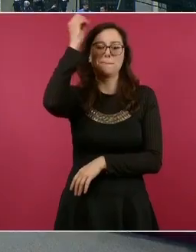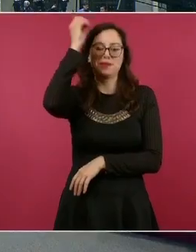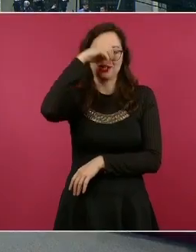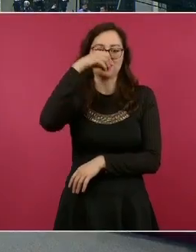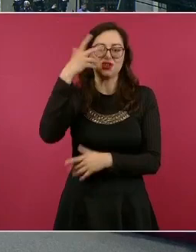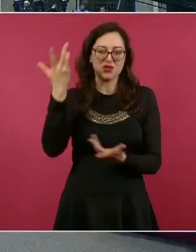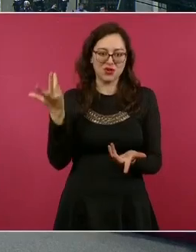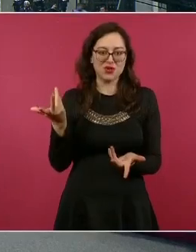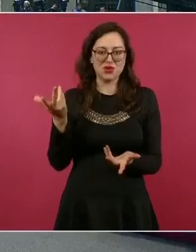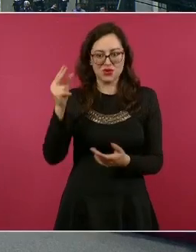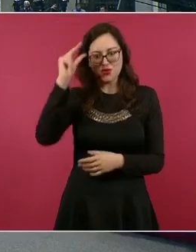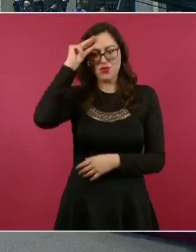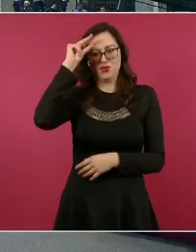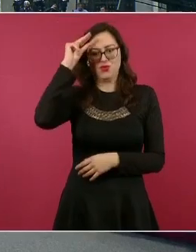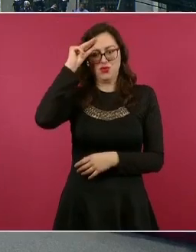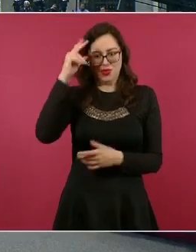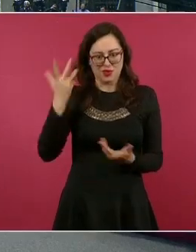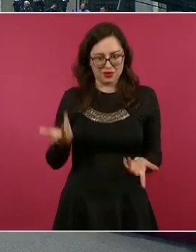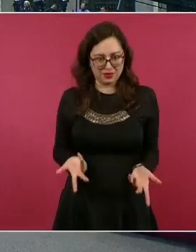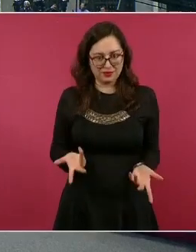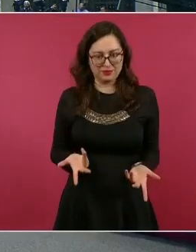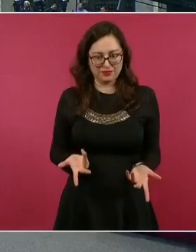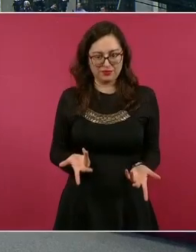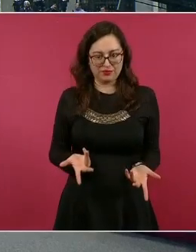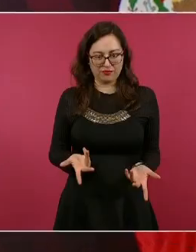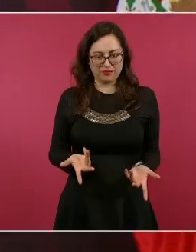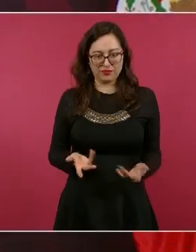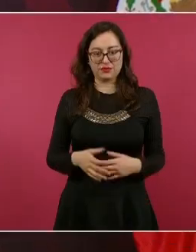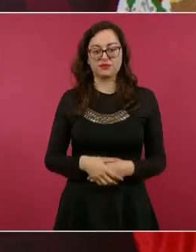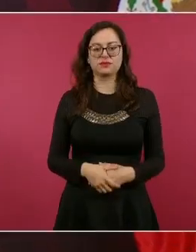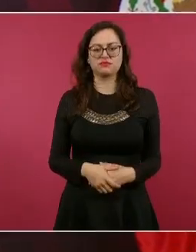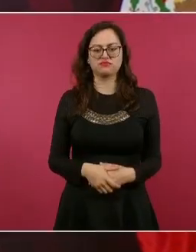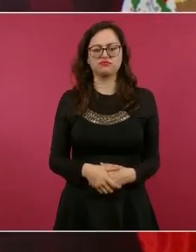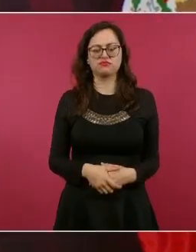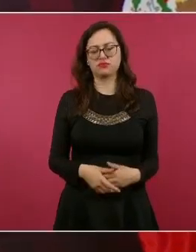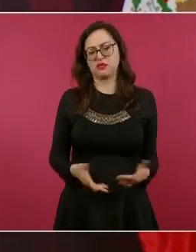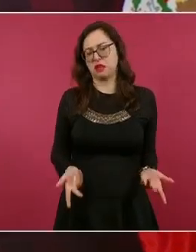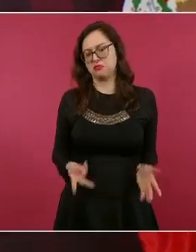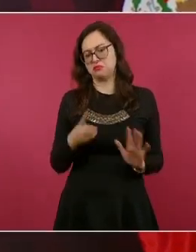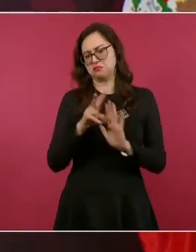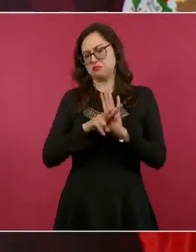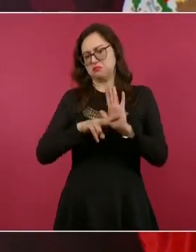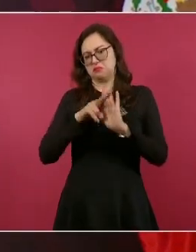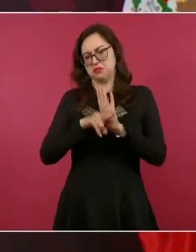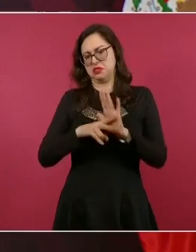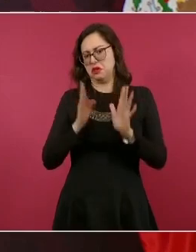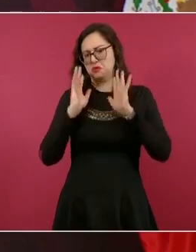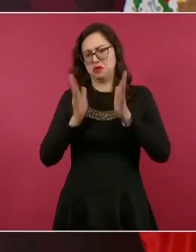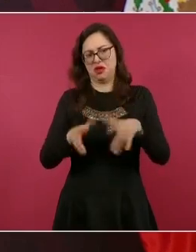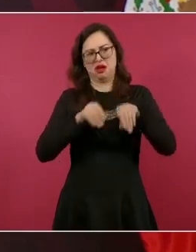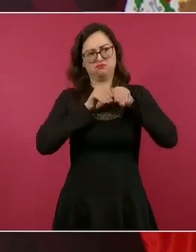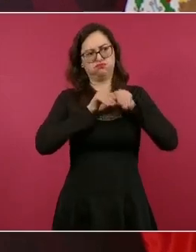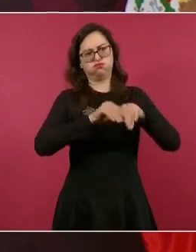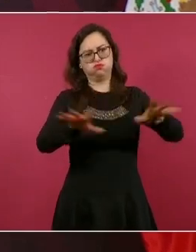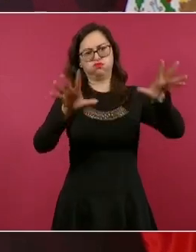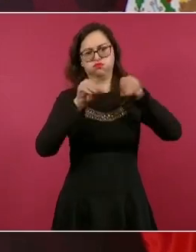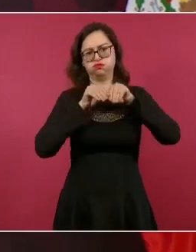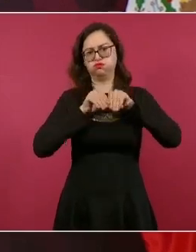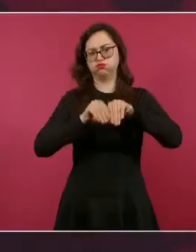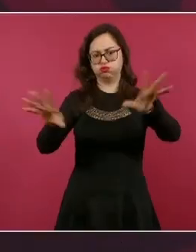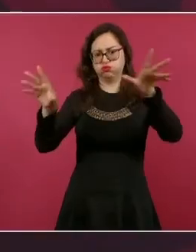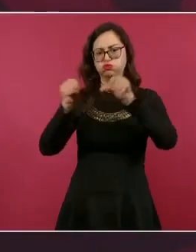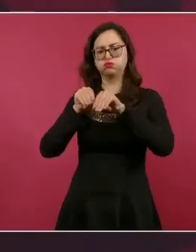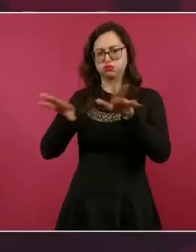No, pero yo creo que ya lo tiene. Es que el video se ha difundido